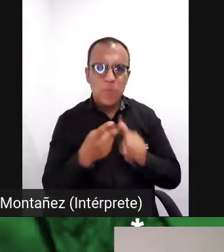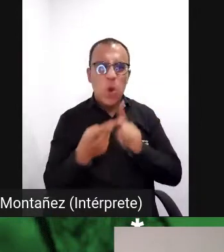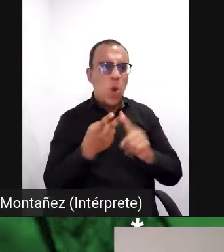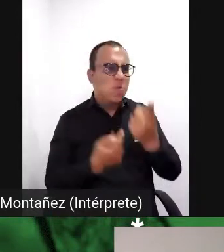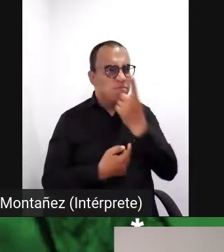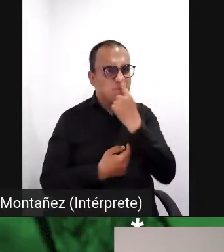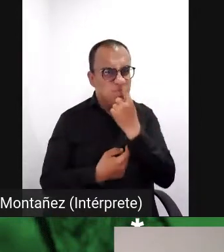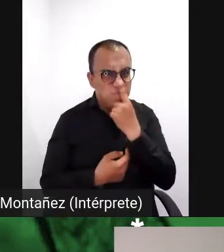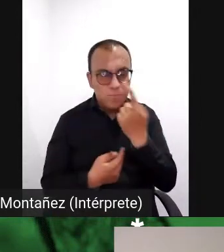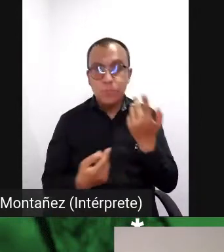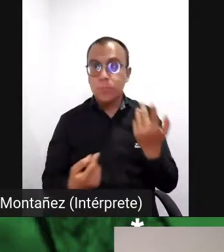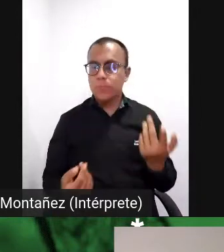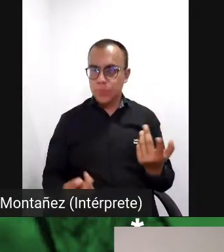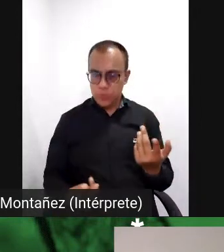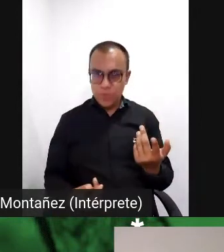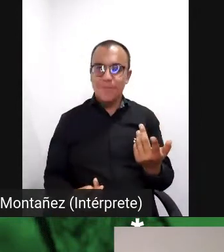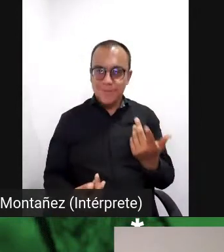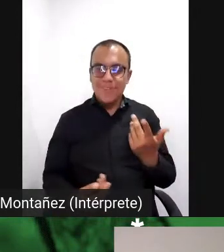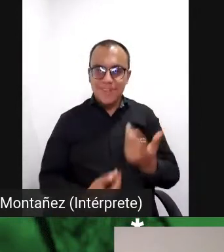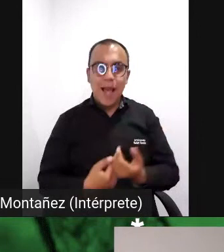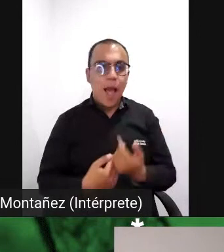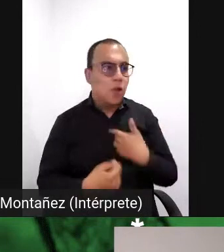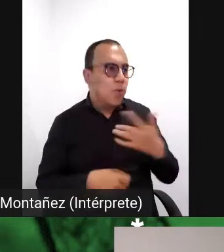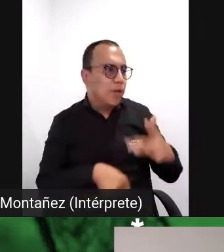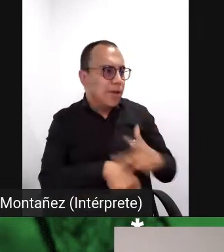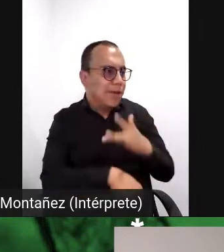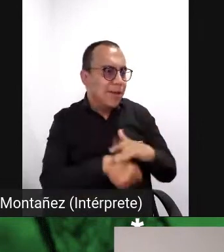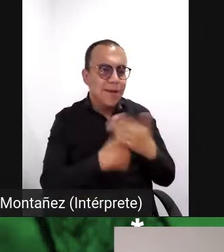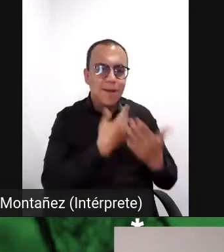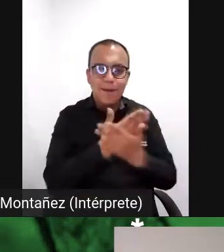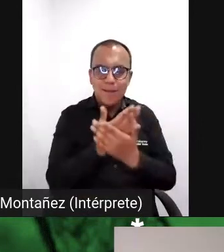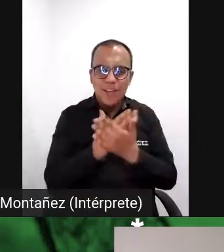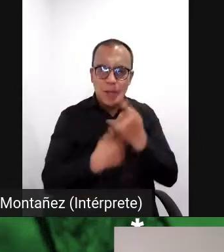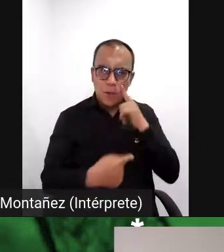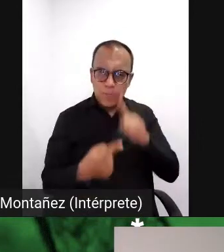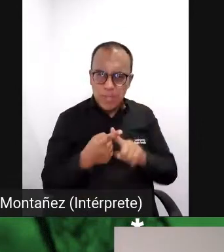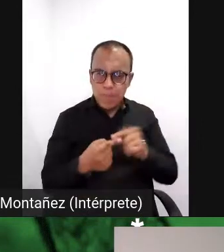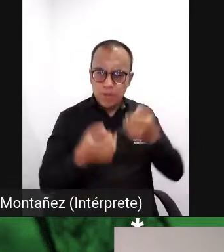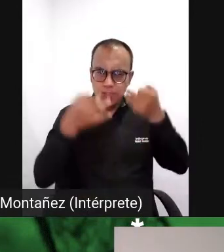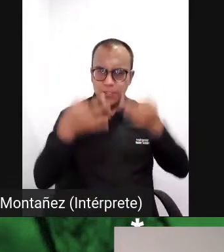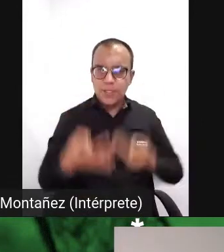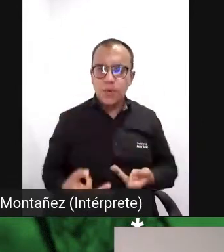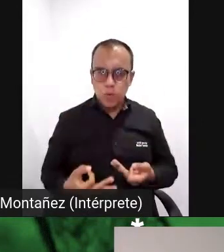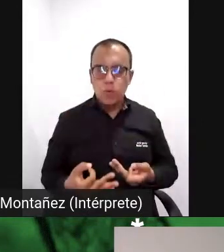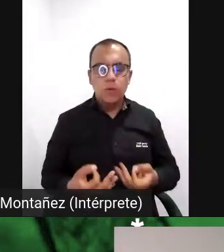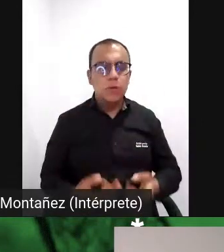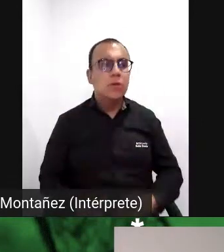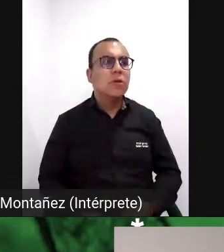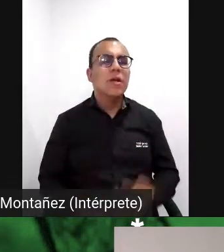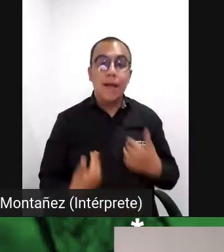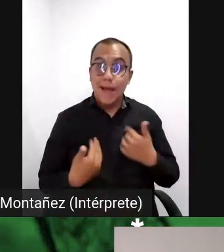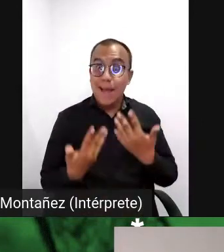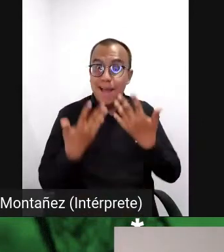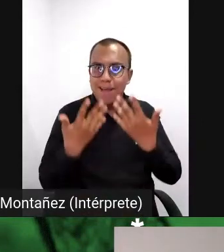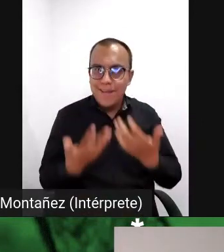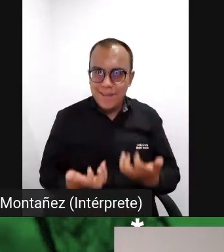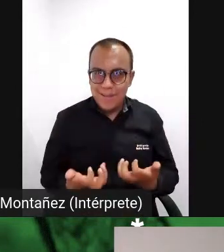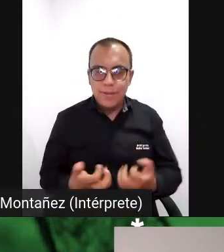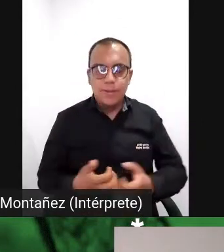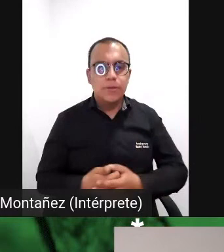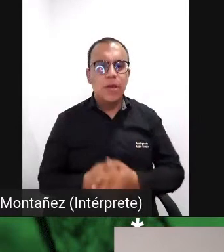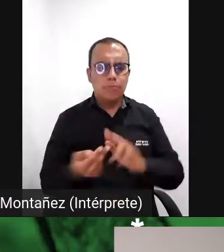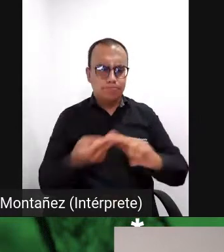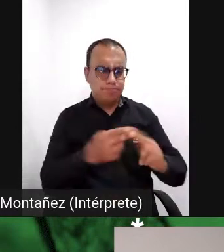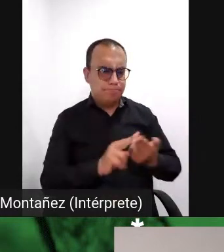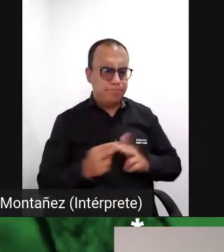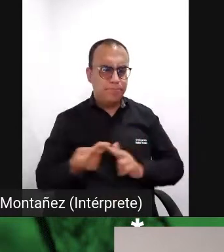curiosidad, eso me invita a observar, a fijarme, a querer, ¿no? A relacionarme